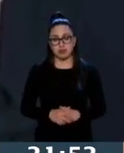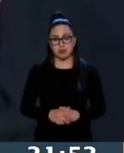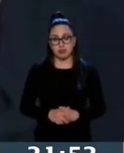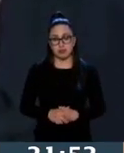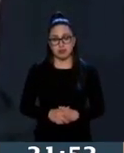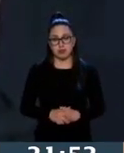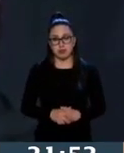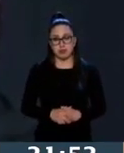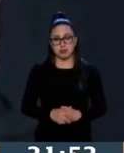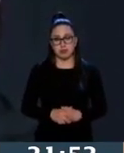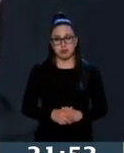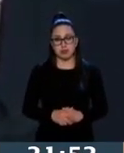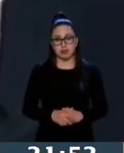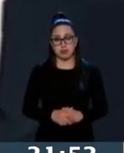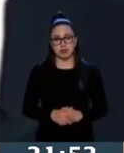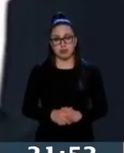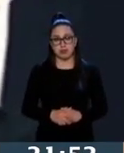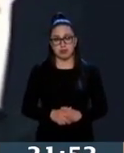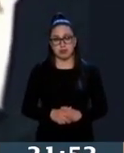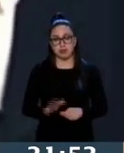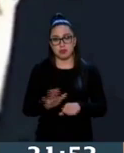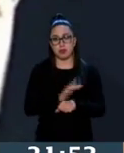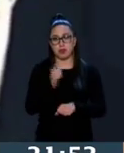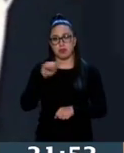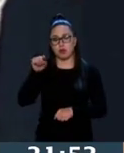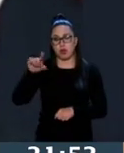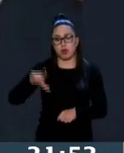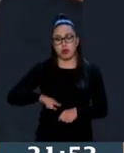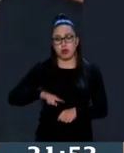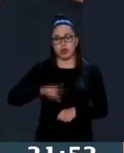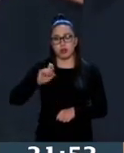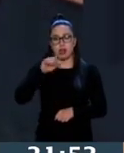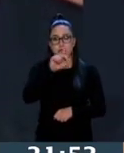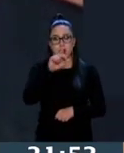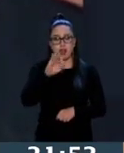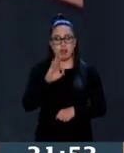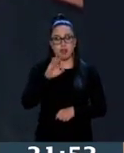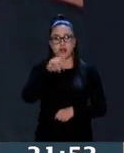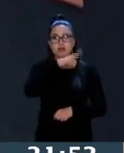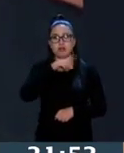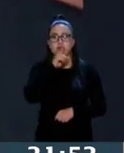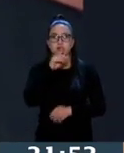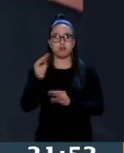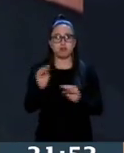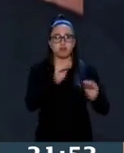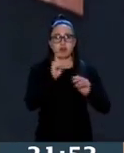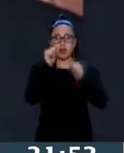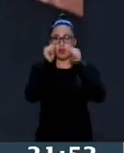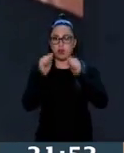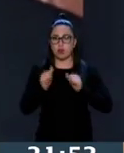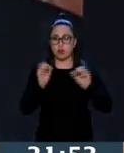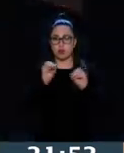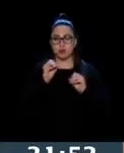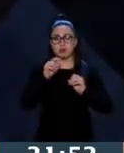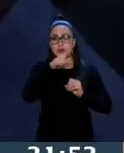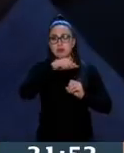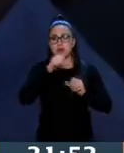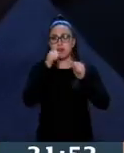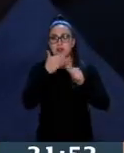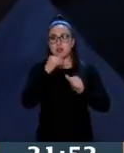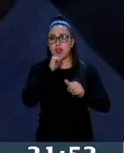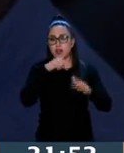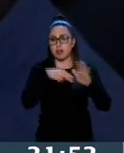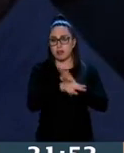al silencio de las autoridades del gobierno del Distrito Federal y de las autoridades del sistema de transporte colectivo.